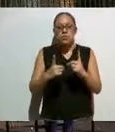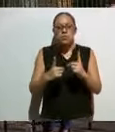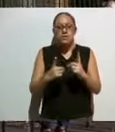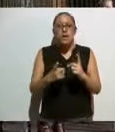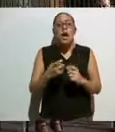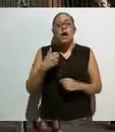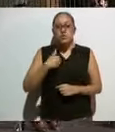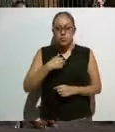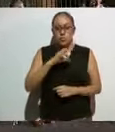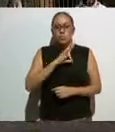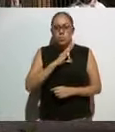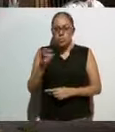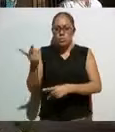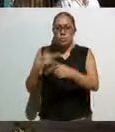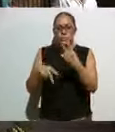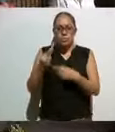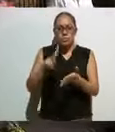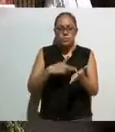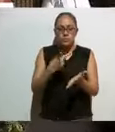Entonces voy a regresar.